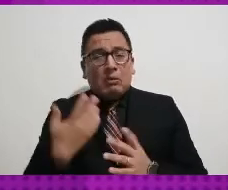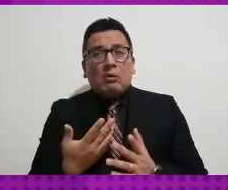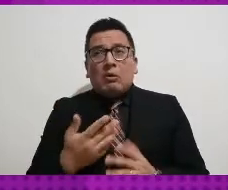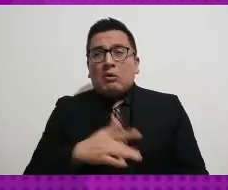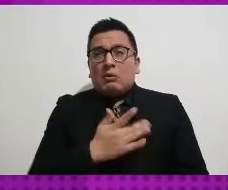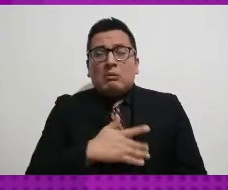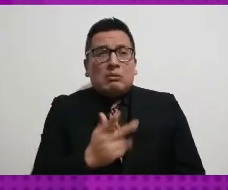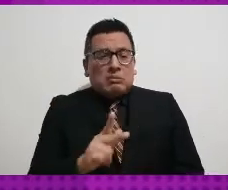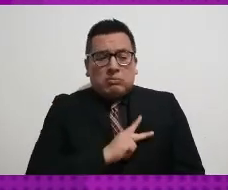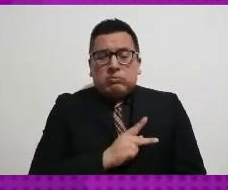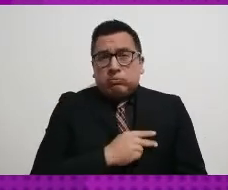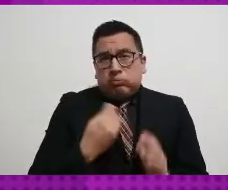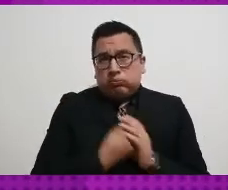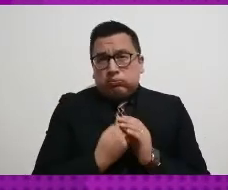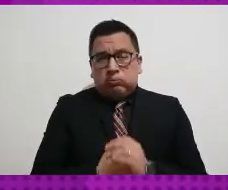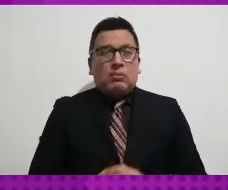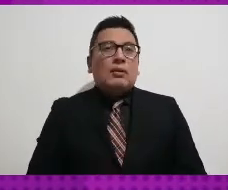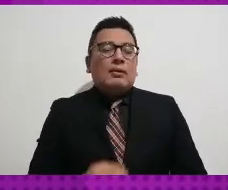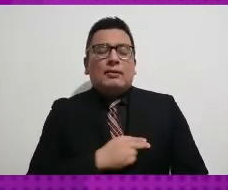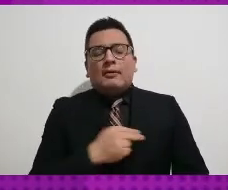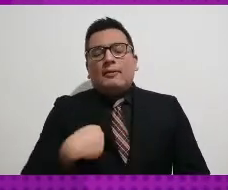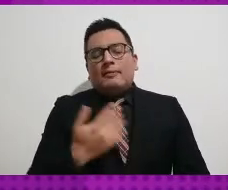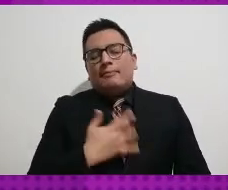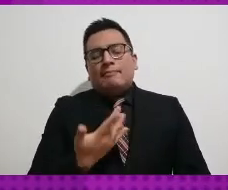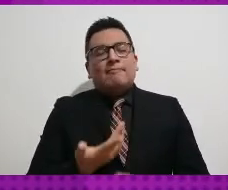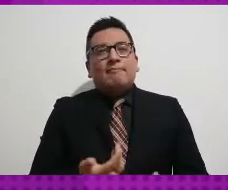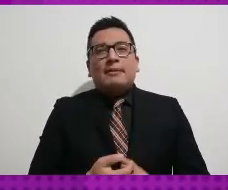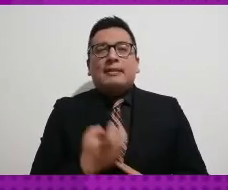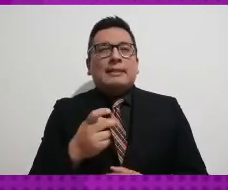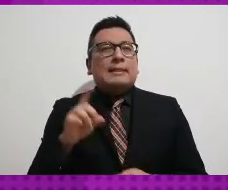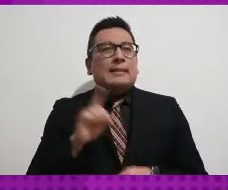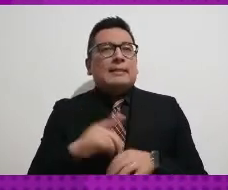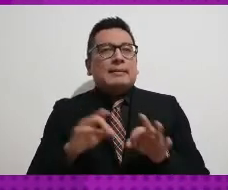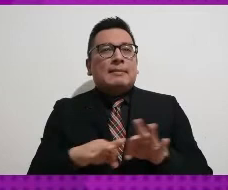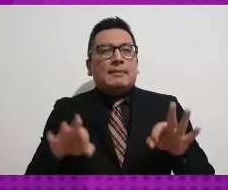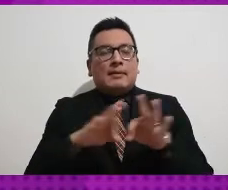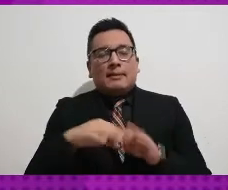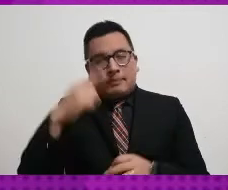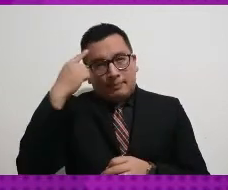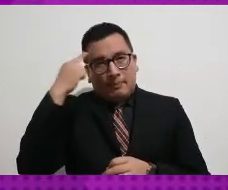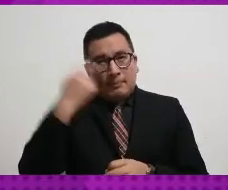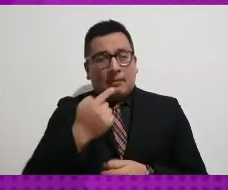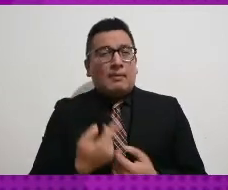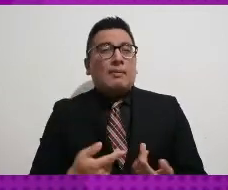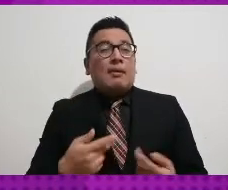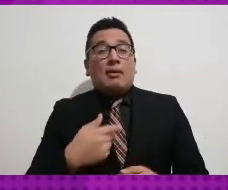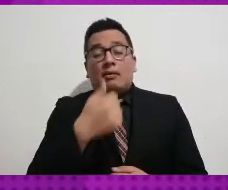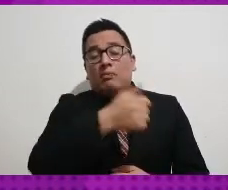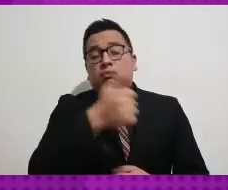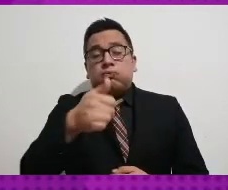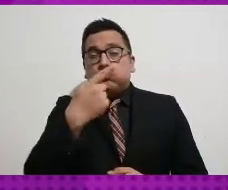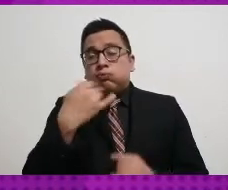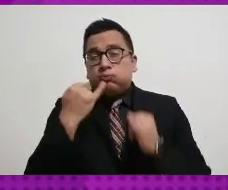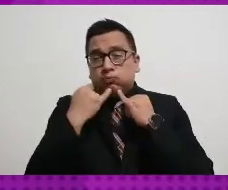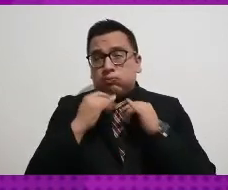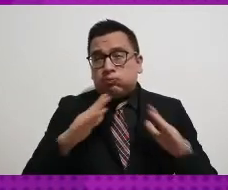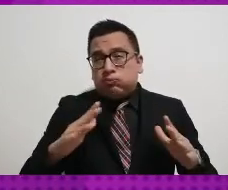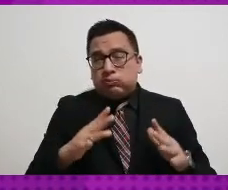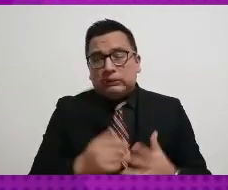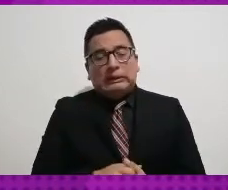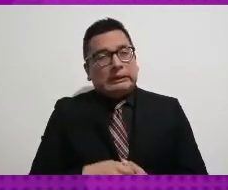llama, lo que nosotros también llamamos el Día Internacional de la Protección de Datos Personales, y que bueno, cada persona, valga